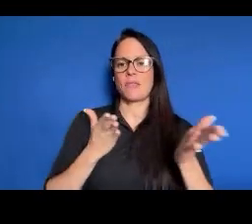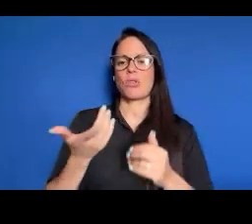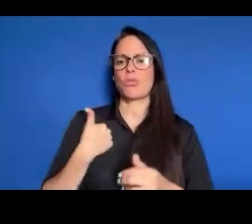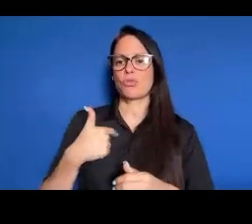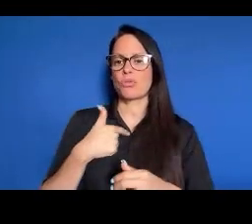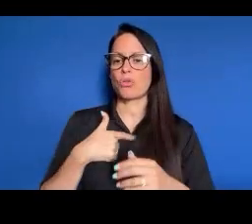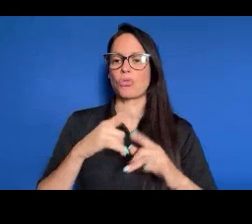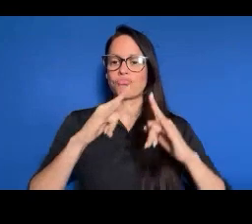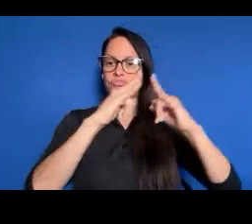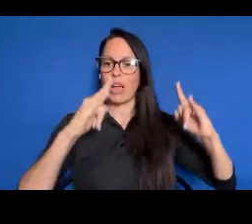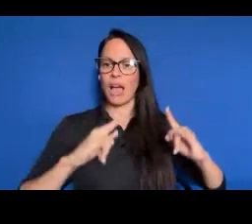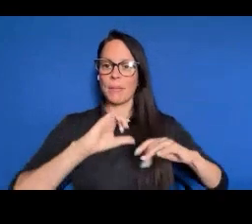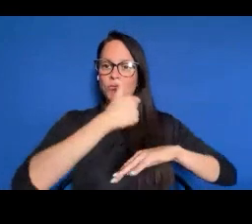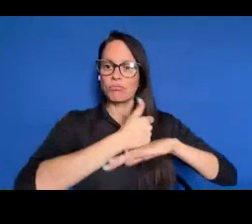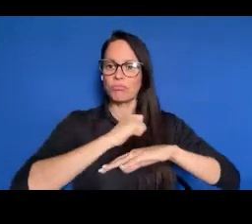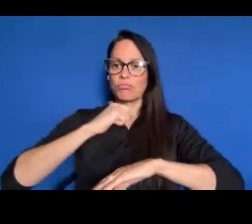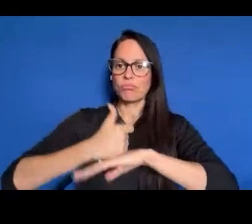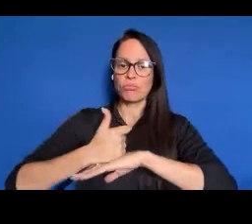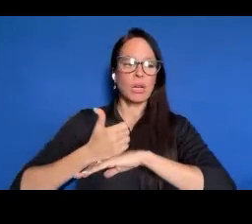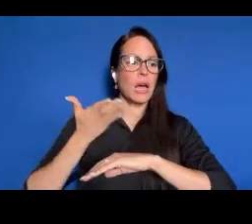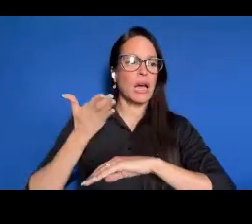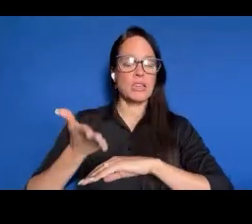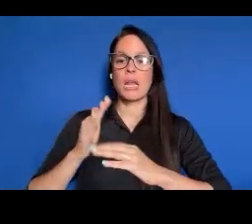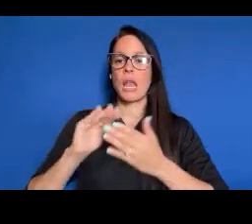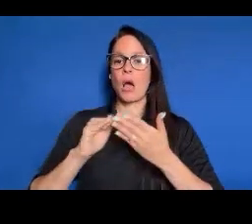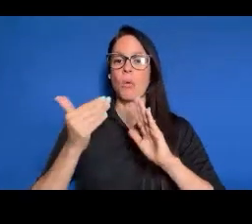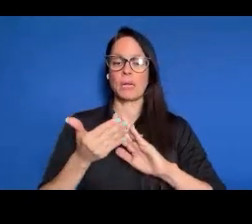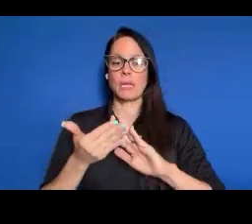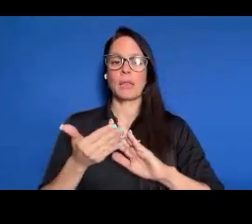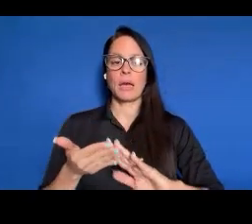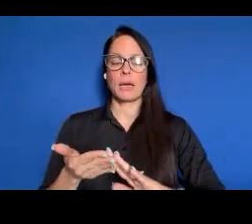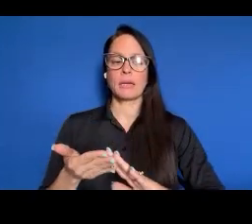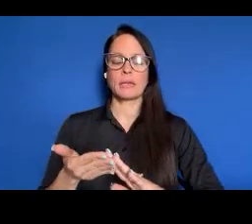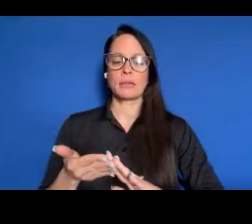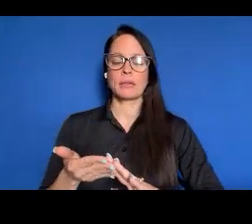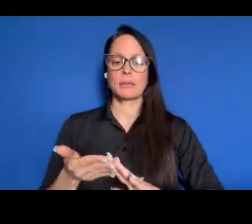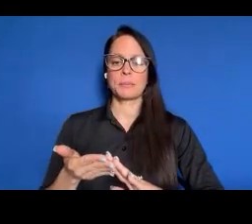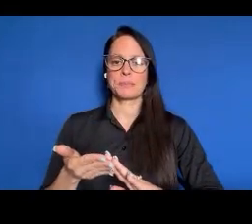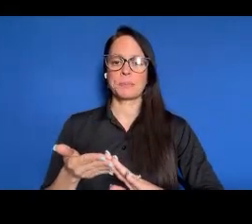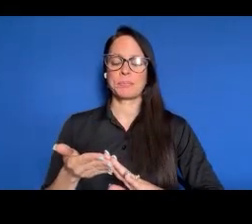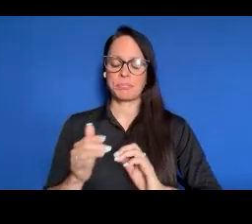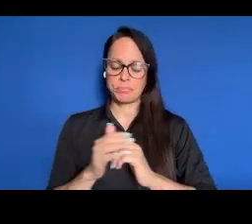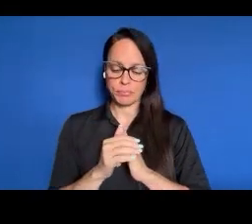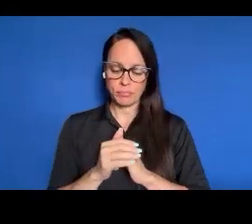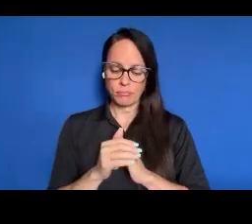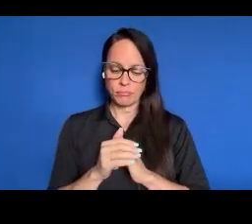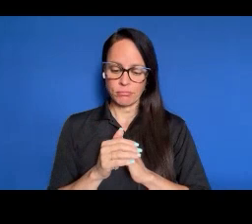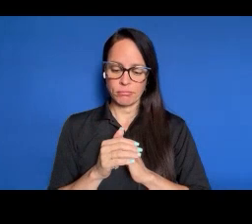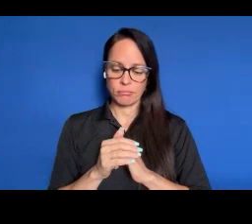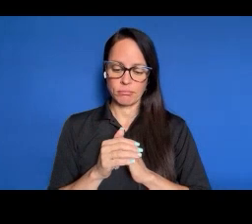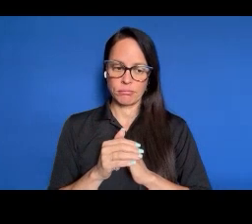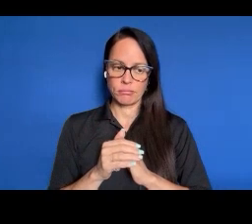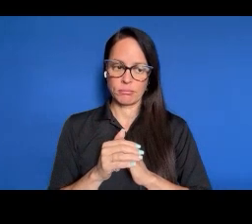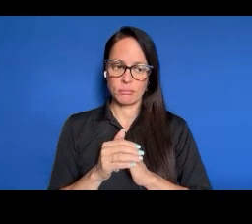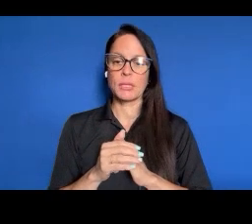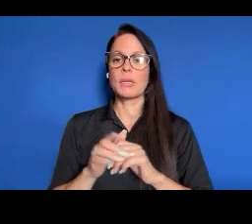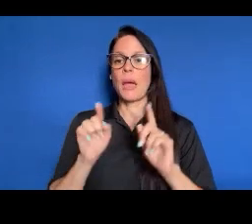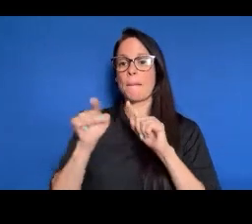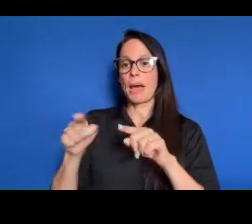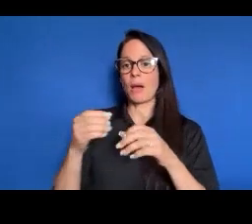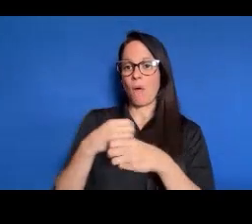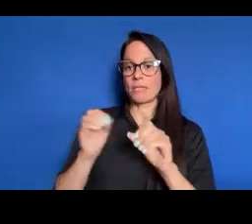allí, porque la comunidad como tal, pues van a la oficina de Guaynabo, obviamente para